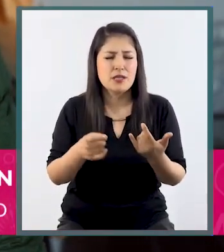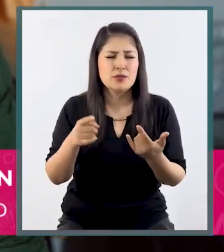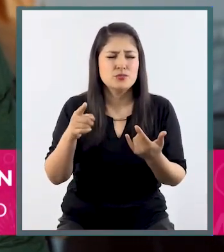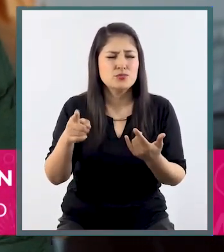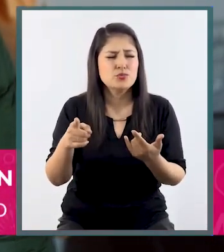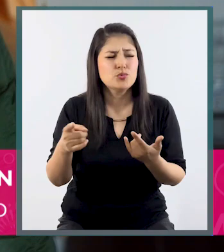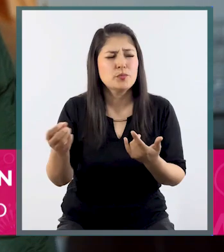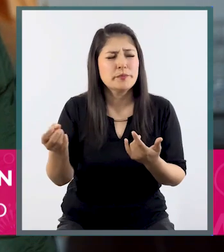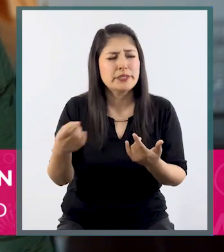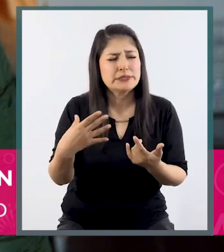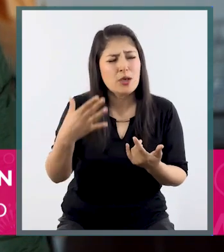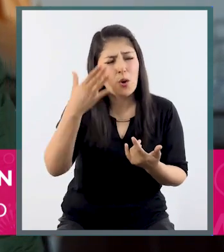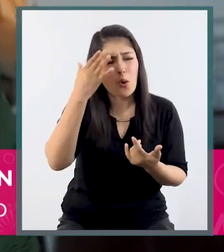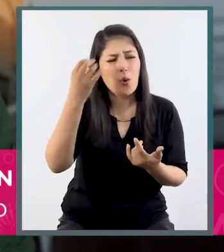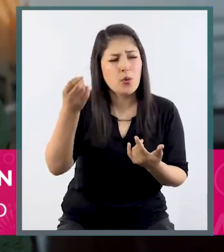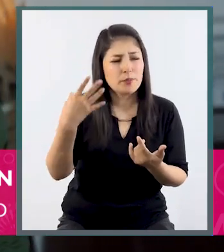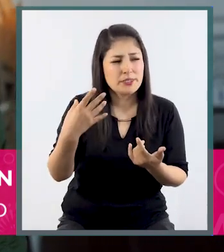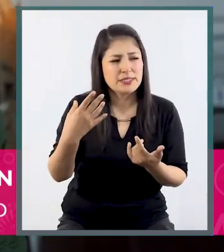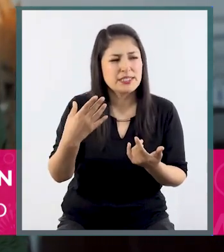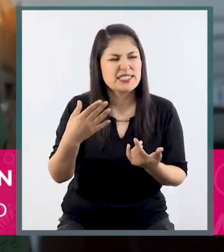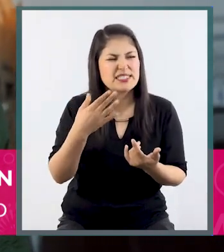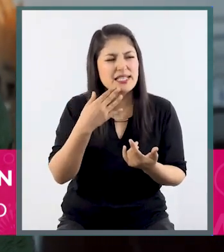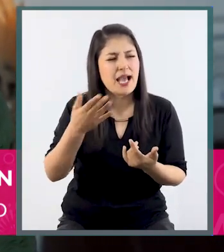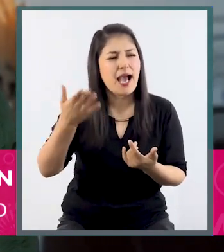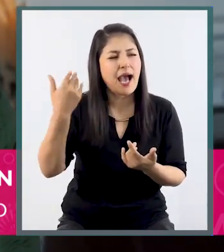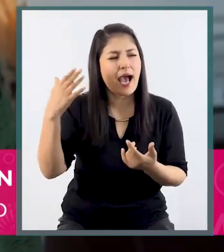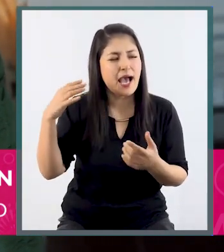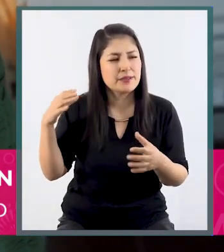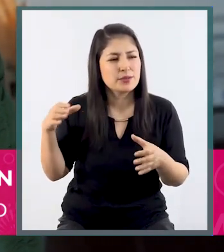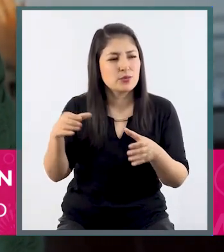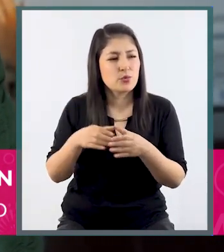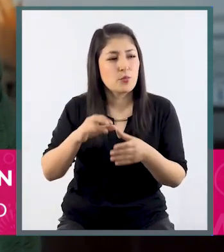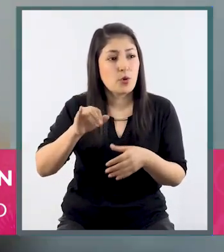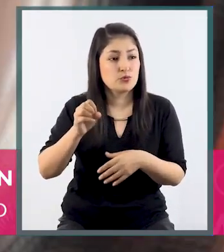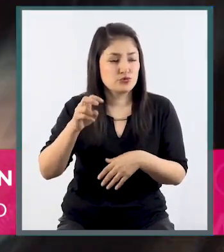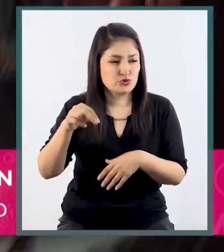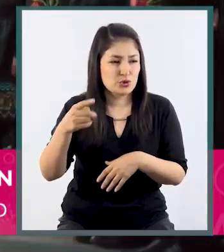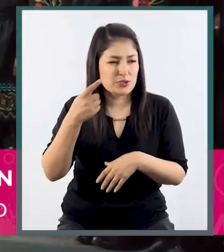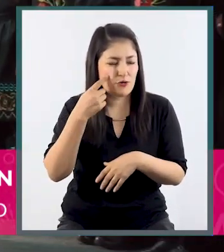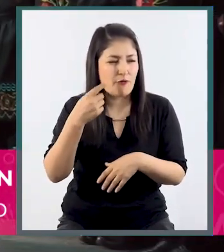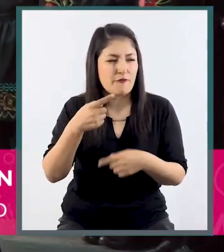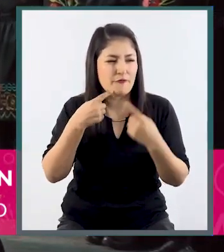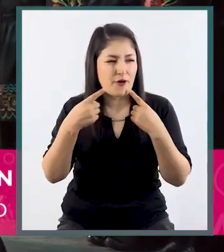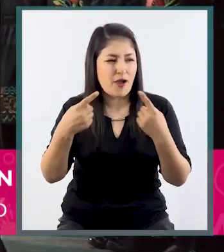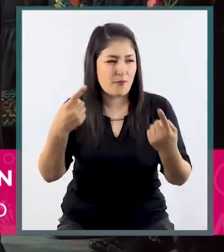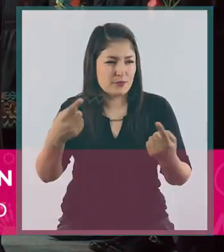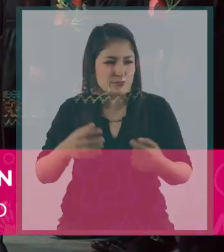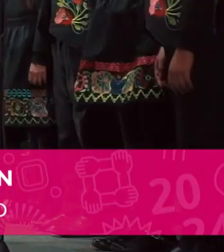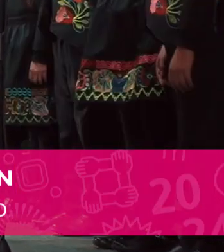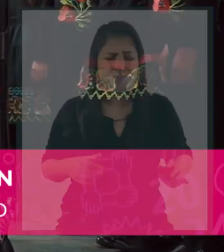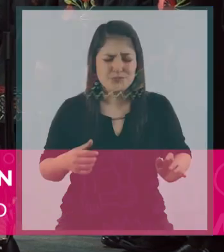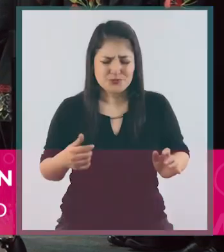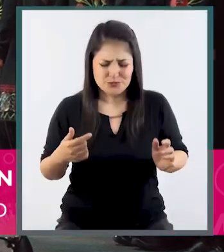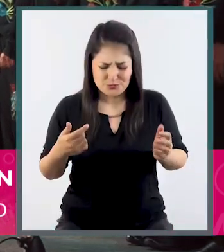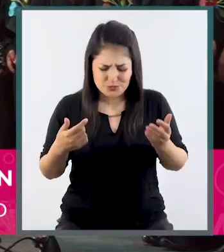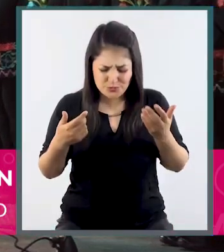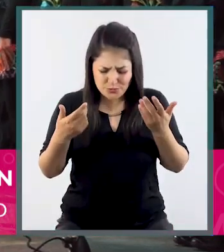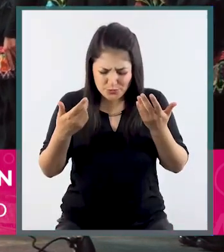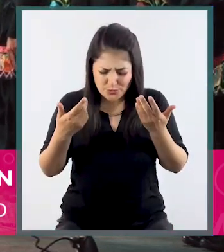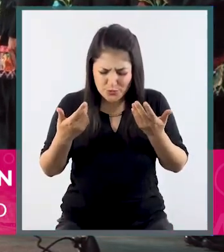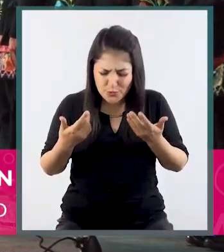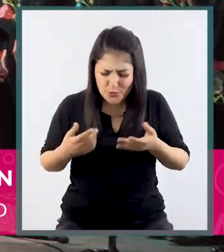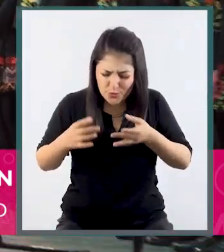una canción de Johnny Campos, una canción que me dio a conocer. Voy a regalarme